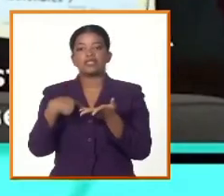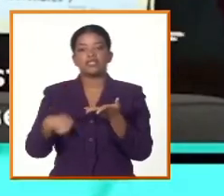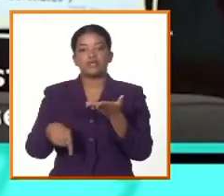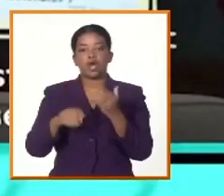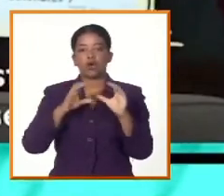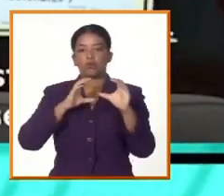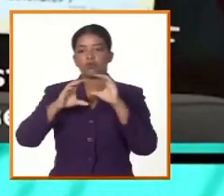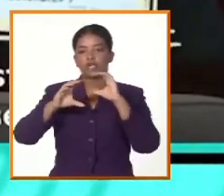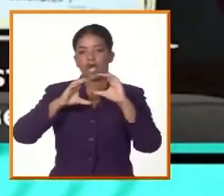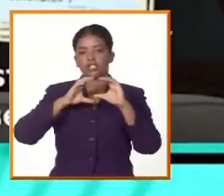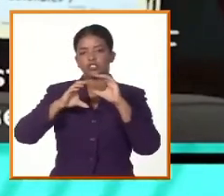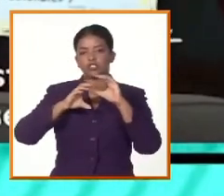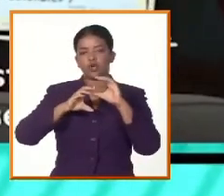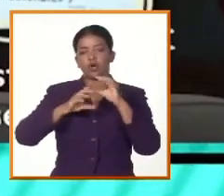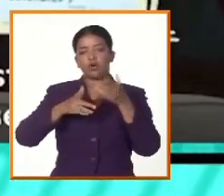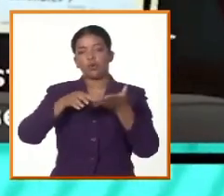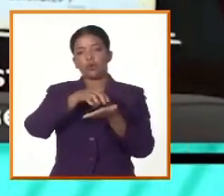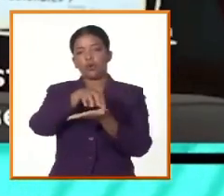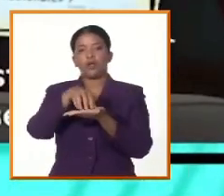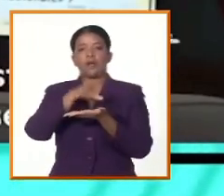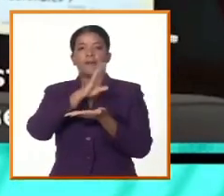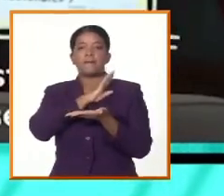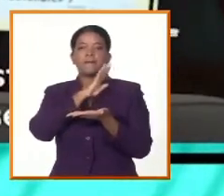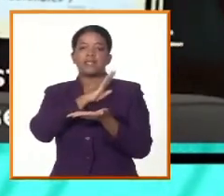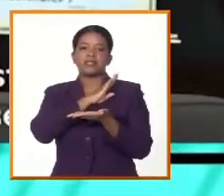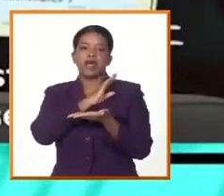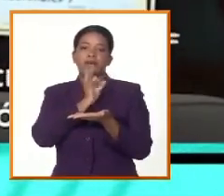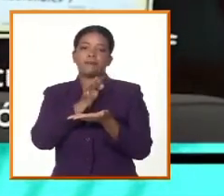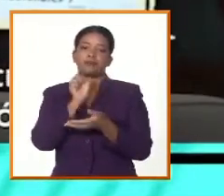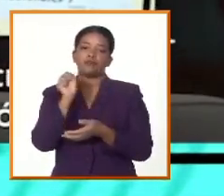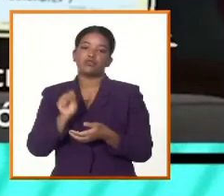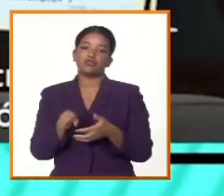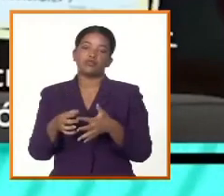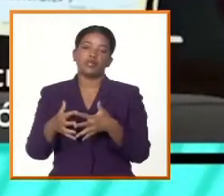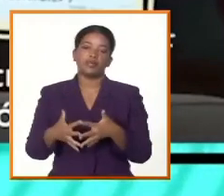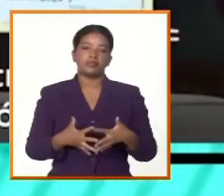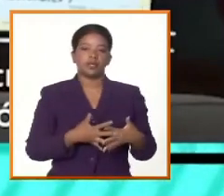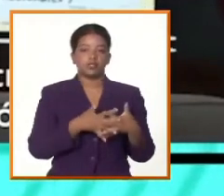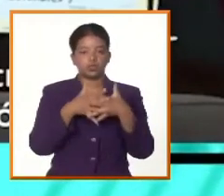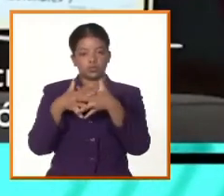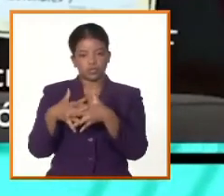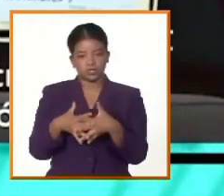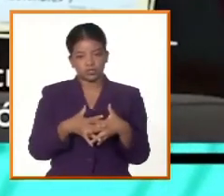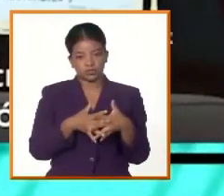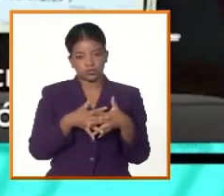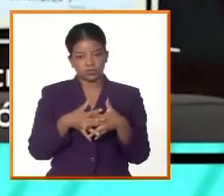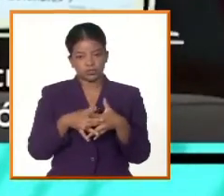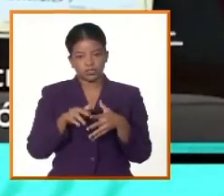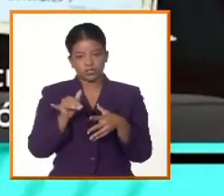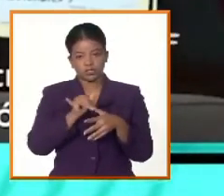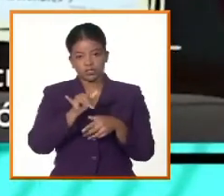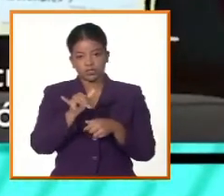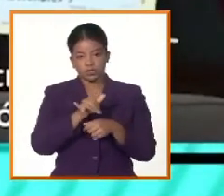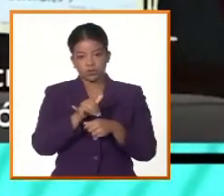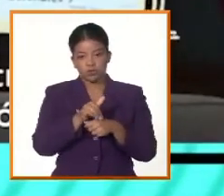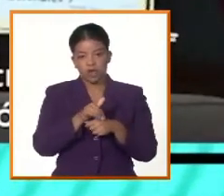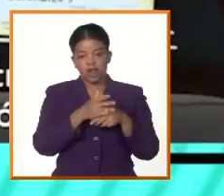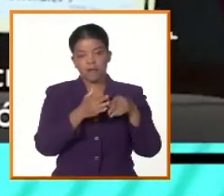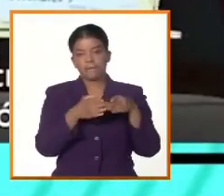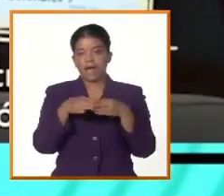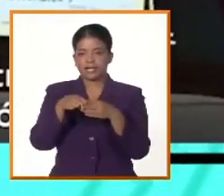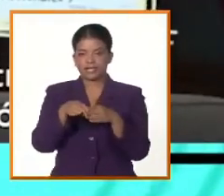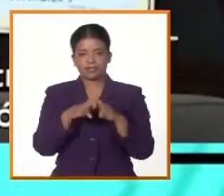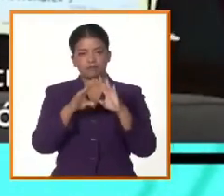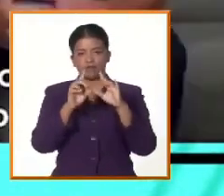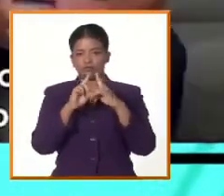de varias bases militares terrestres en el sureste estadounidense y las de Prácticamente todo el tráfico marítimo de Estados Unidos